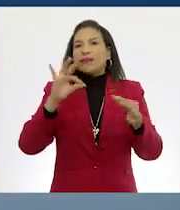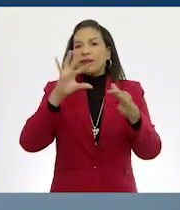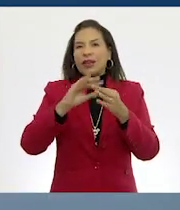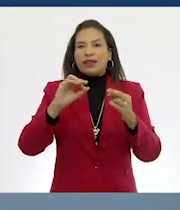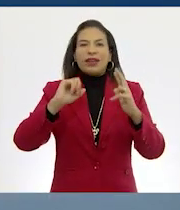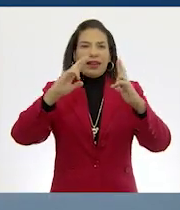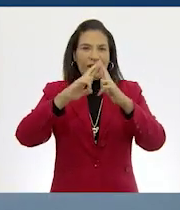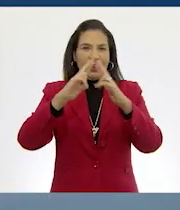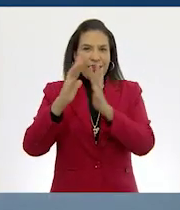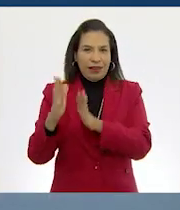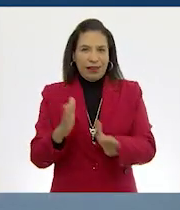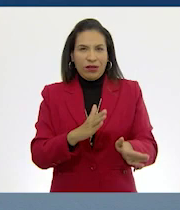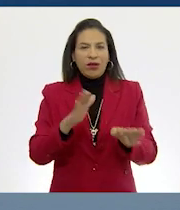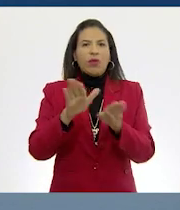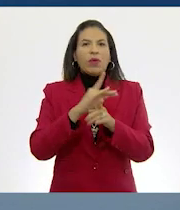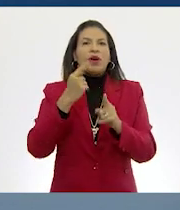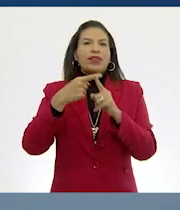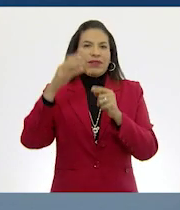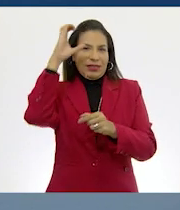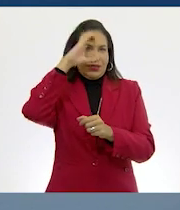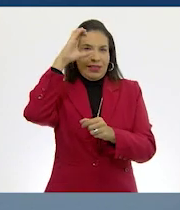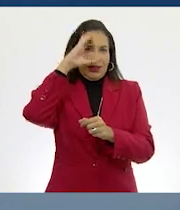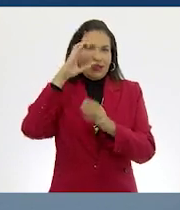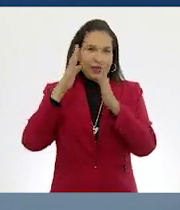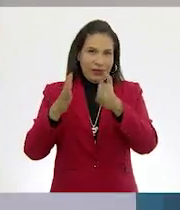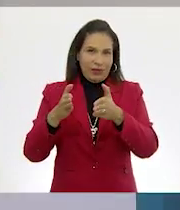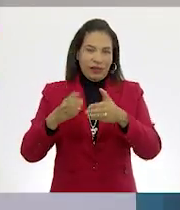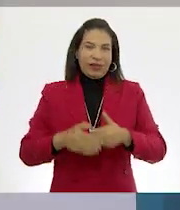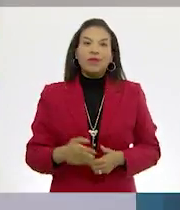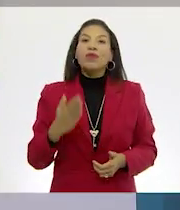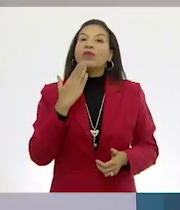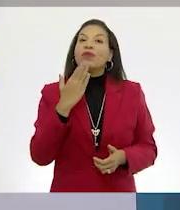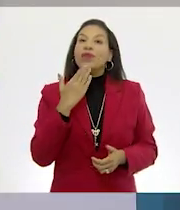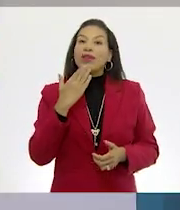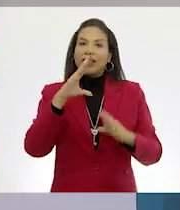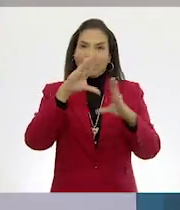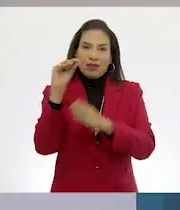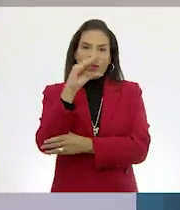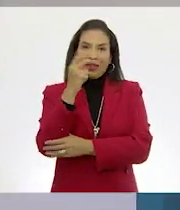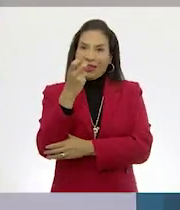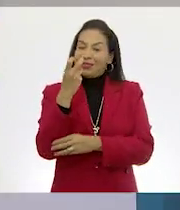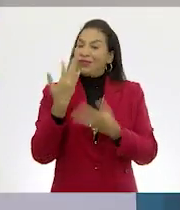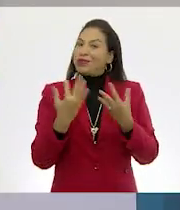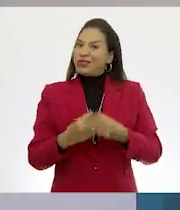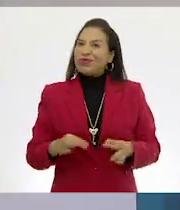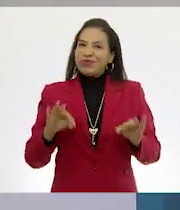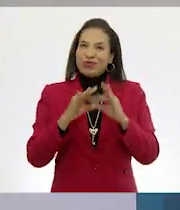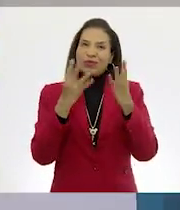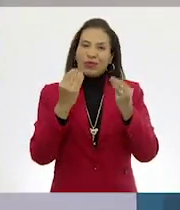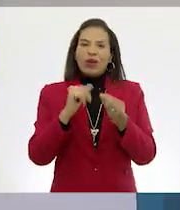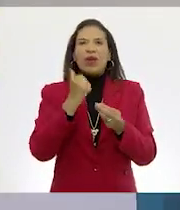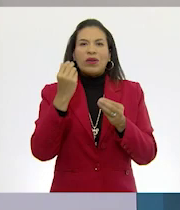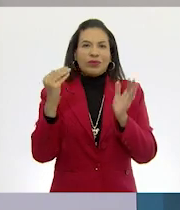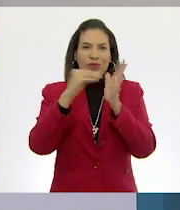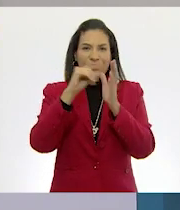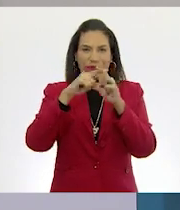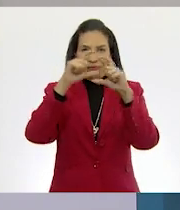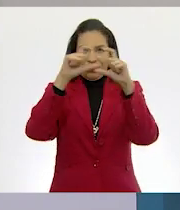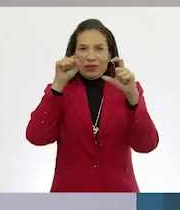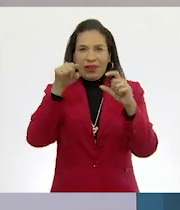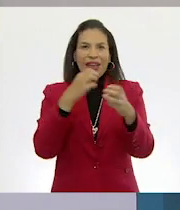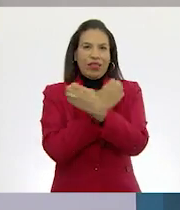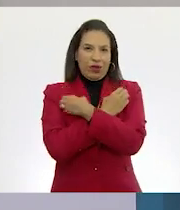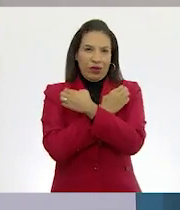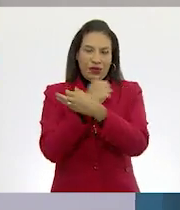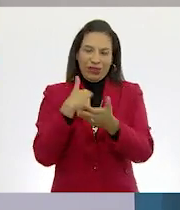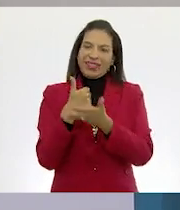explicaciones religiosas por las científicas. Muy bien, Ton. Y eso es muy importante. Vamos a pegarlo en la columna de educación.